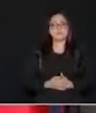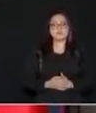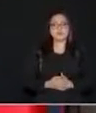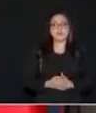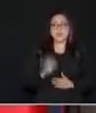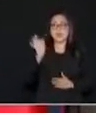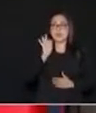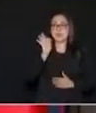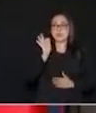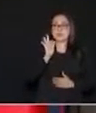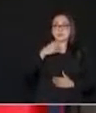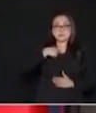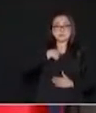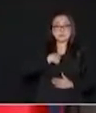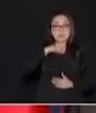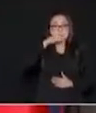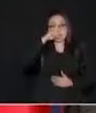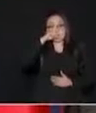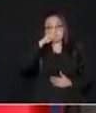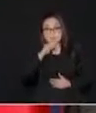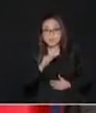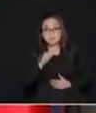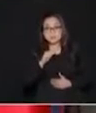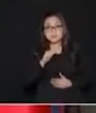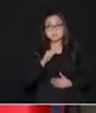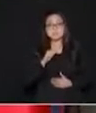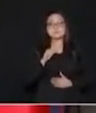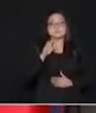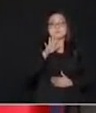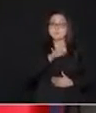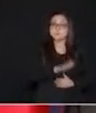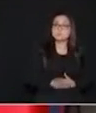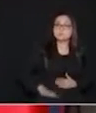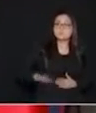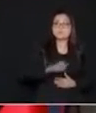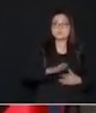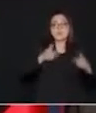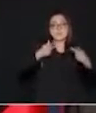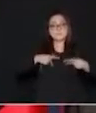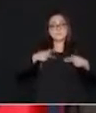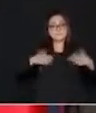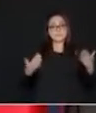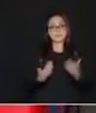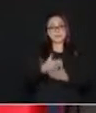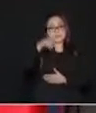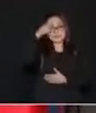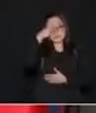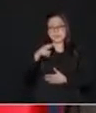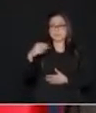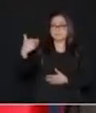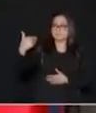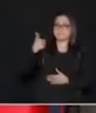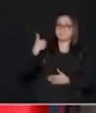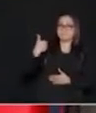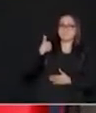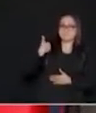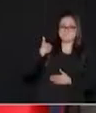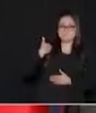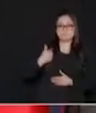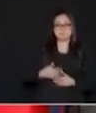Y si así no lo hiciere, que la nación me lo demande.